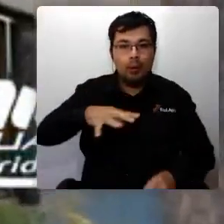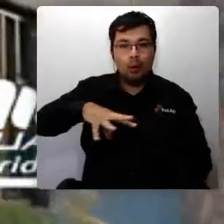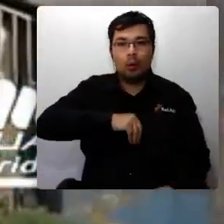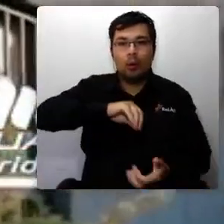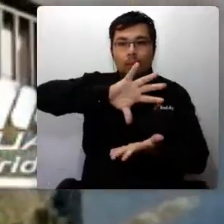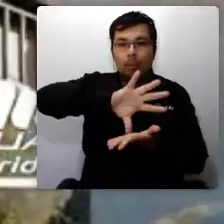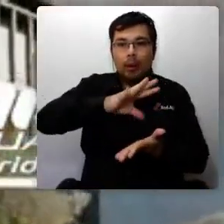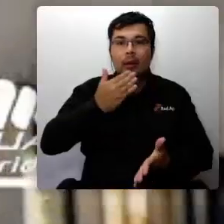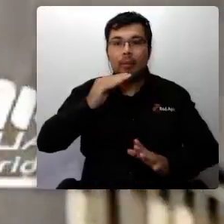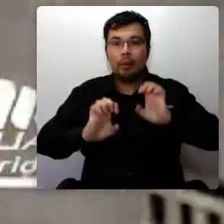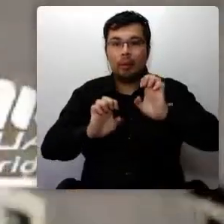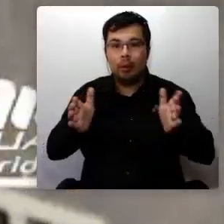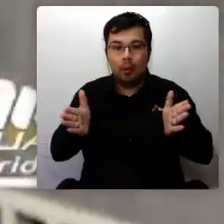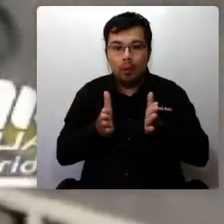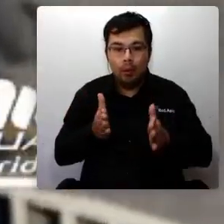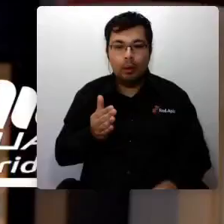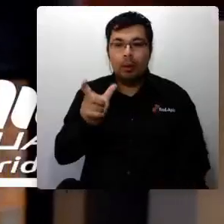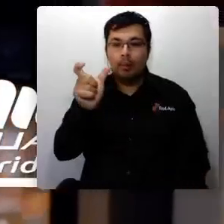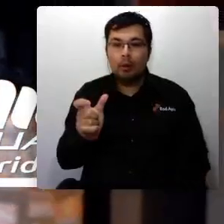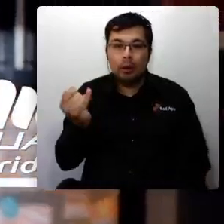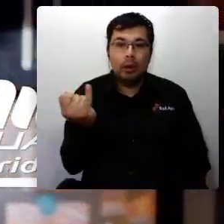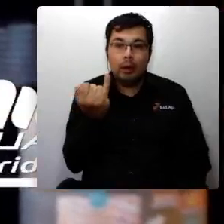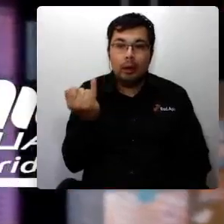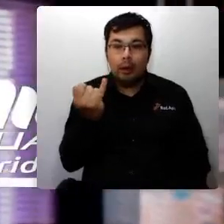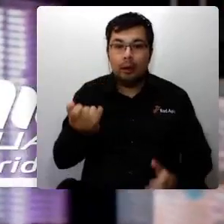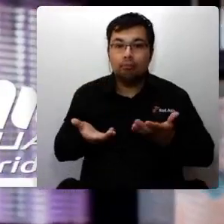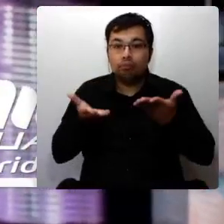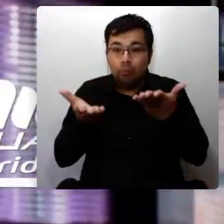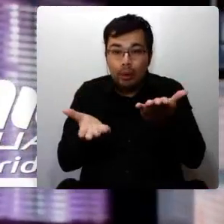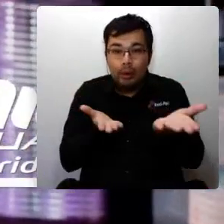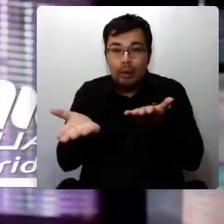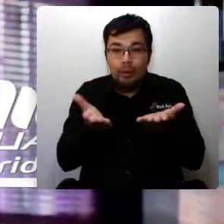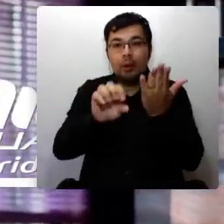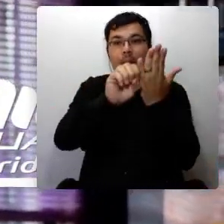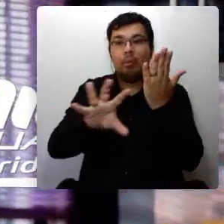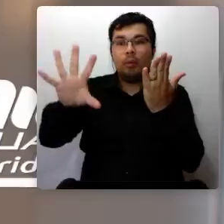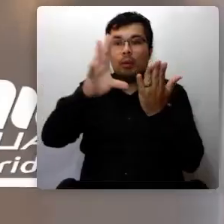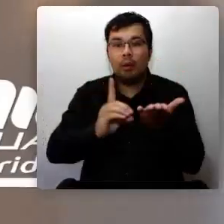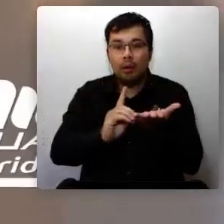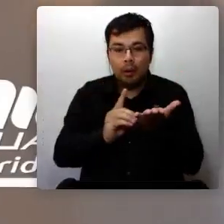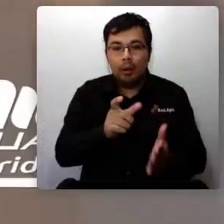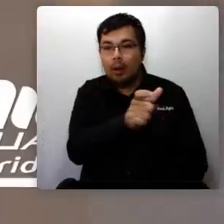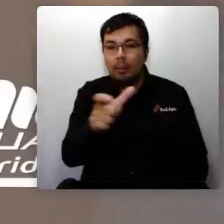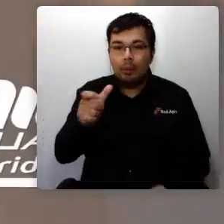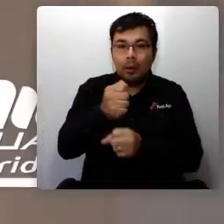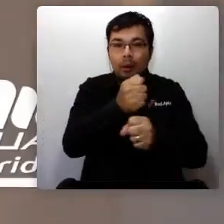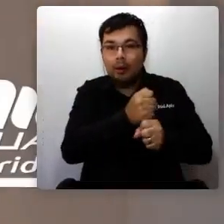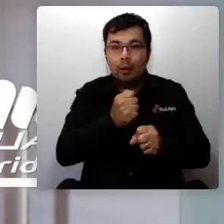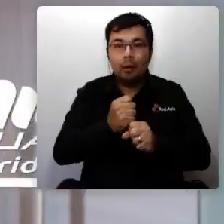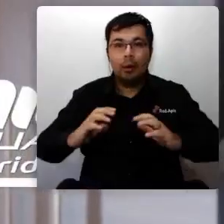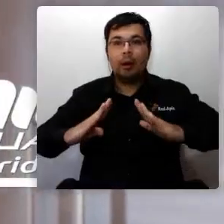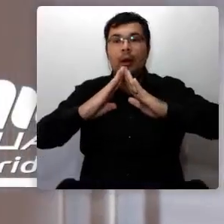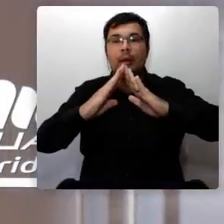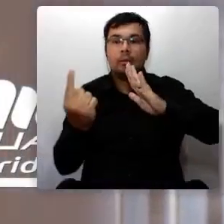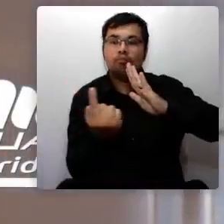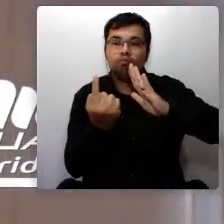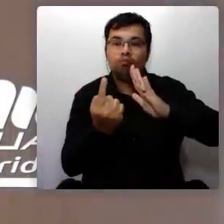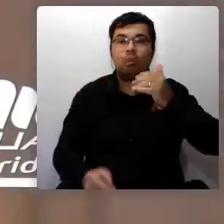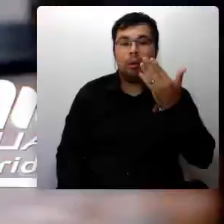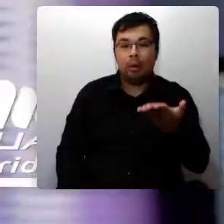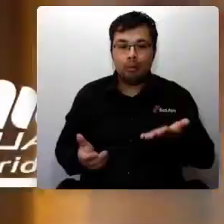quienes prestan servicios en plataformas digitales, y a las trabajadoras de casa particular, entregándoles la cobertura del seguro obligatorio de accidentes del